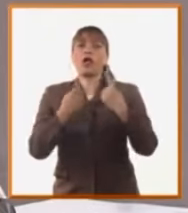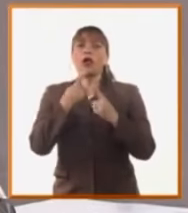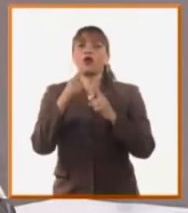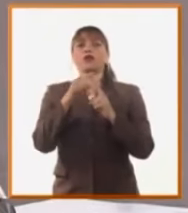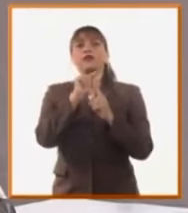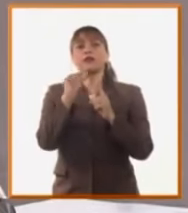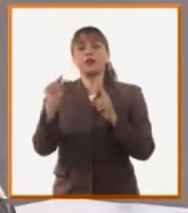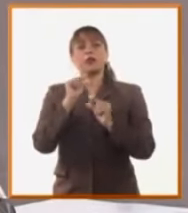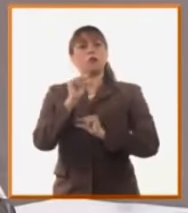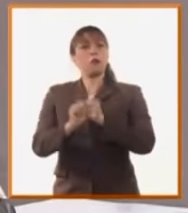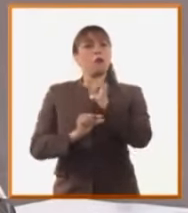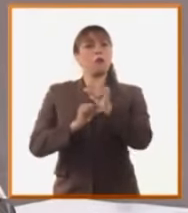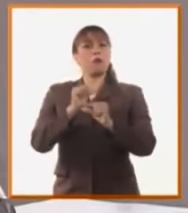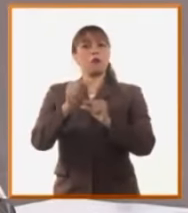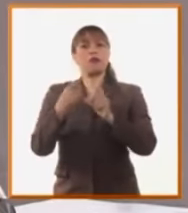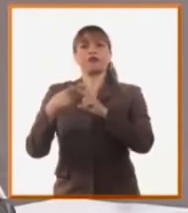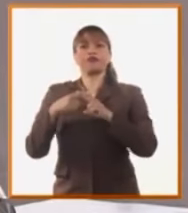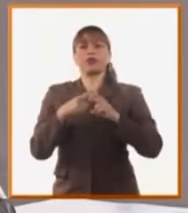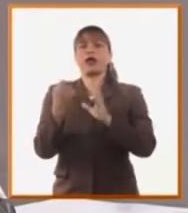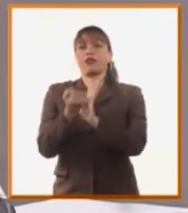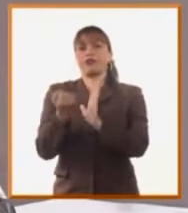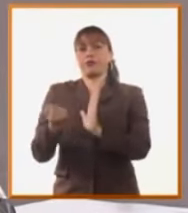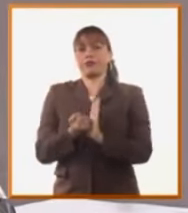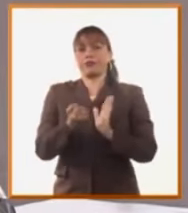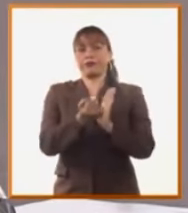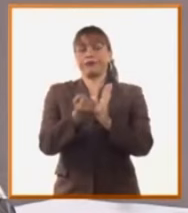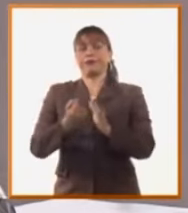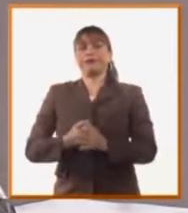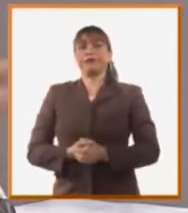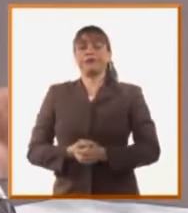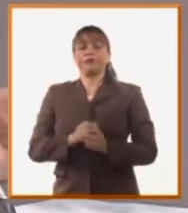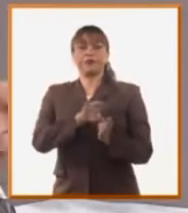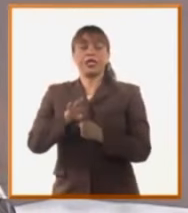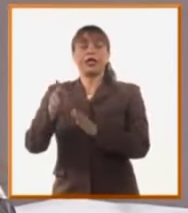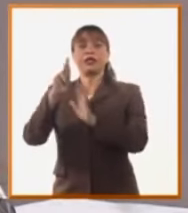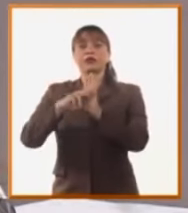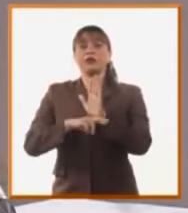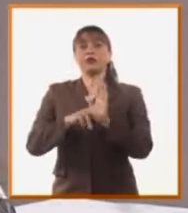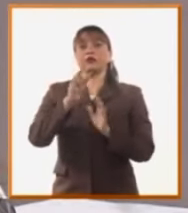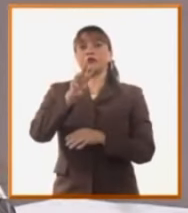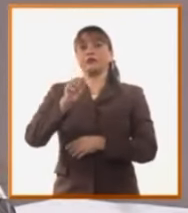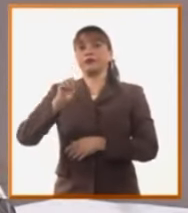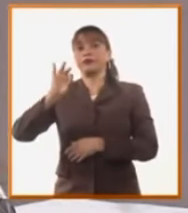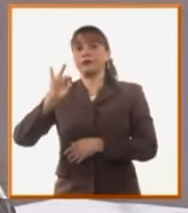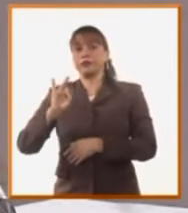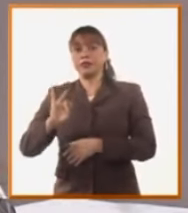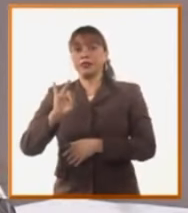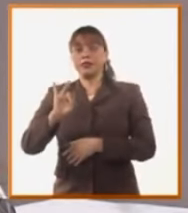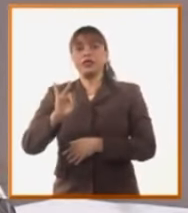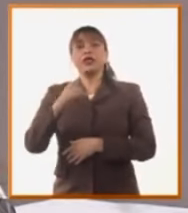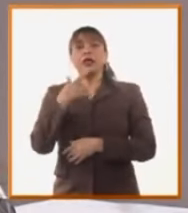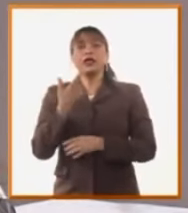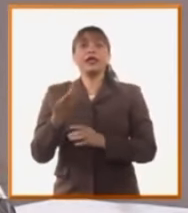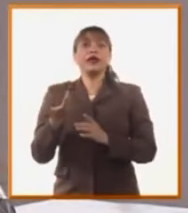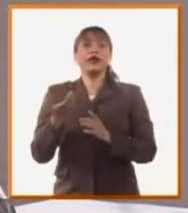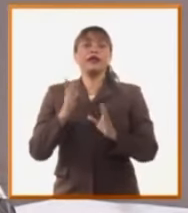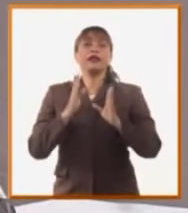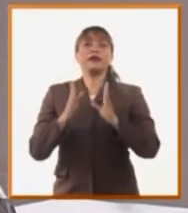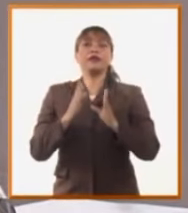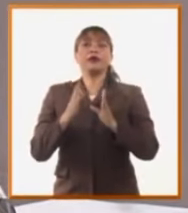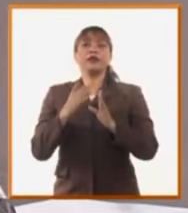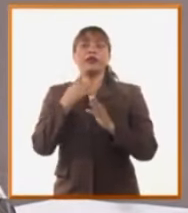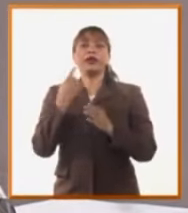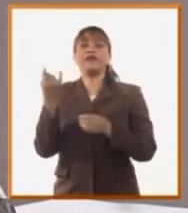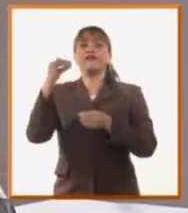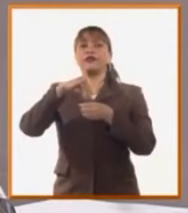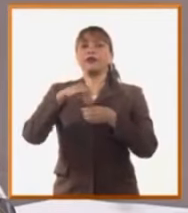y así se se actualiza la resolución 307 es la que tiene que ver con el tratamiento financiero tributario